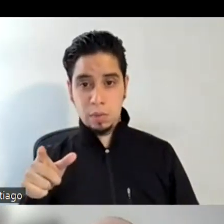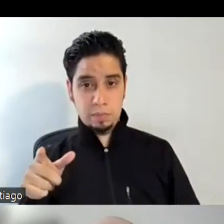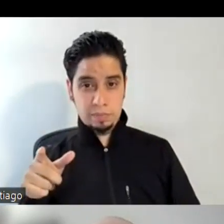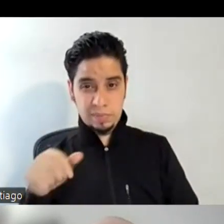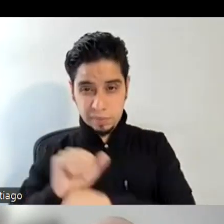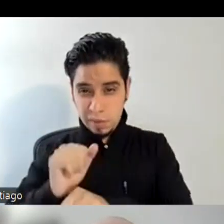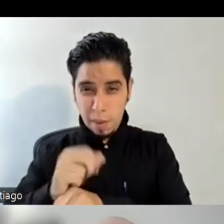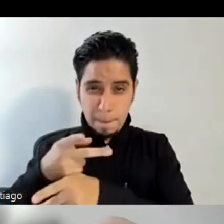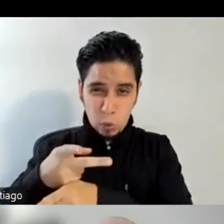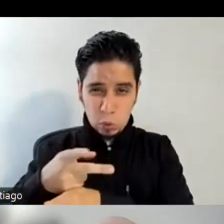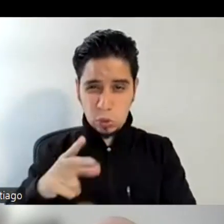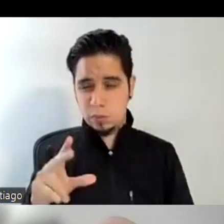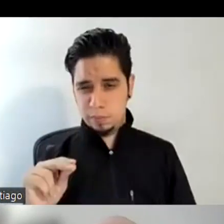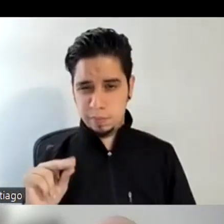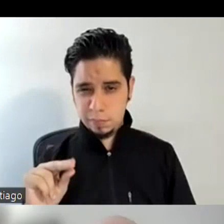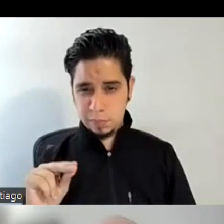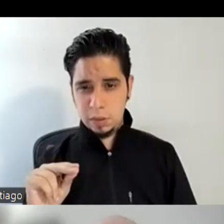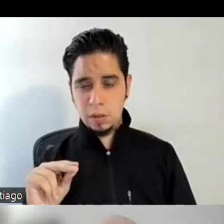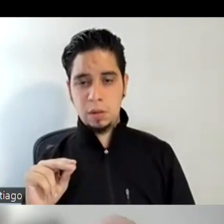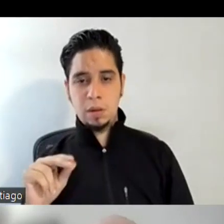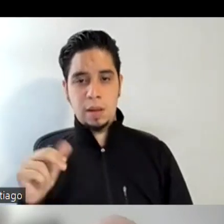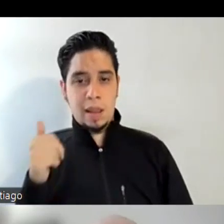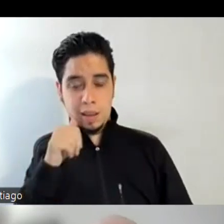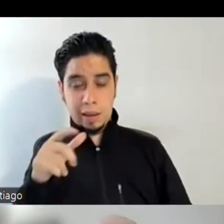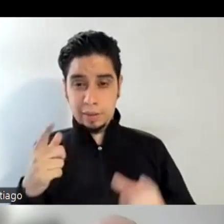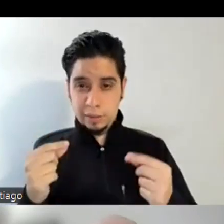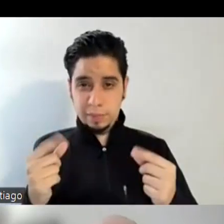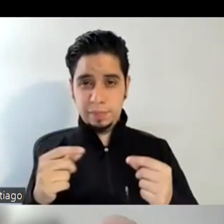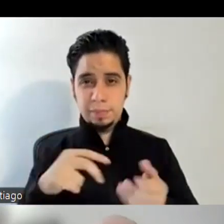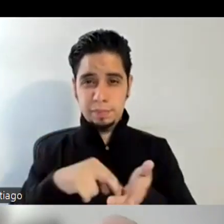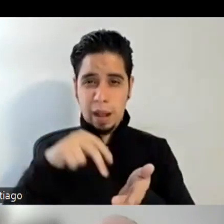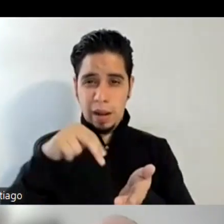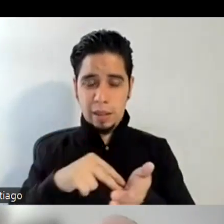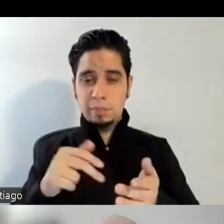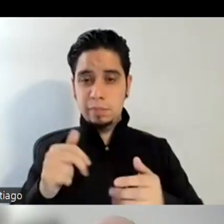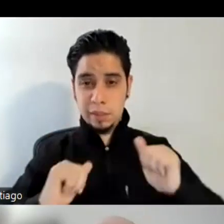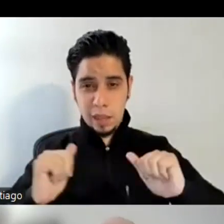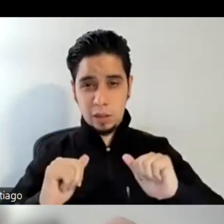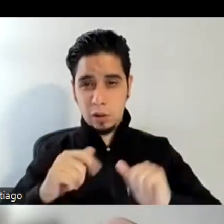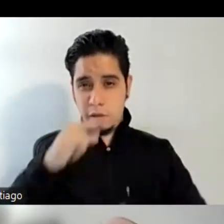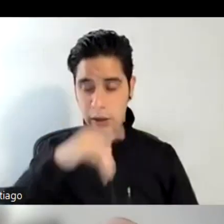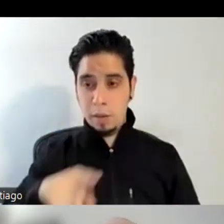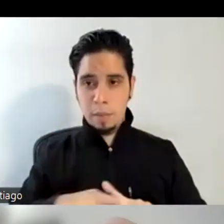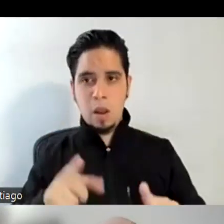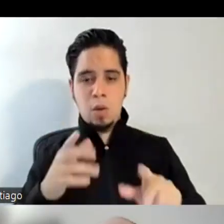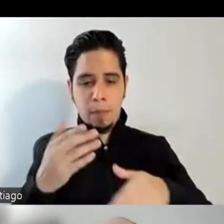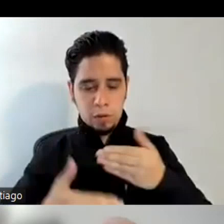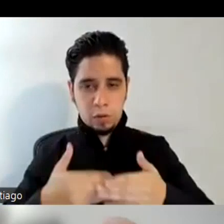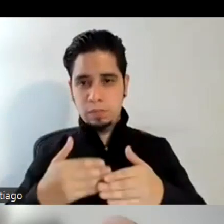productora, era valeteatro infantil, pero sí había un aspecto organizativo que aprendíamos con